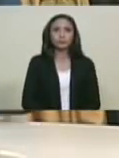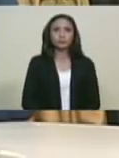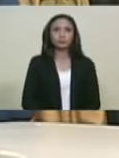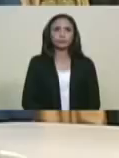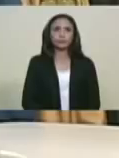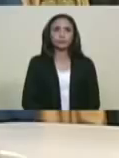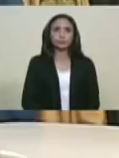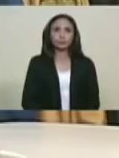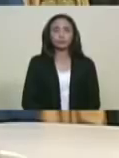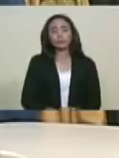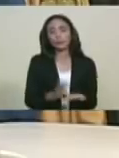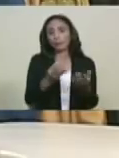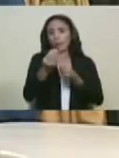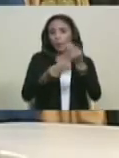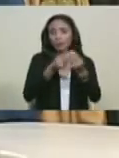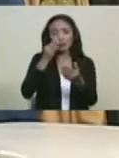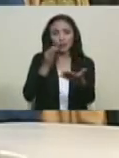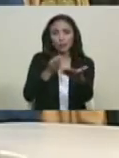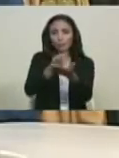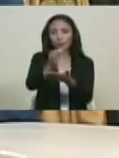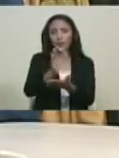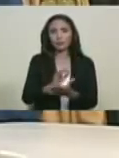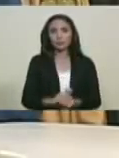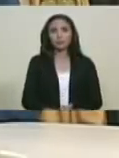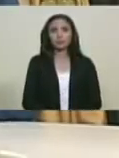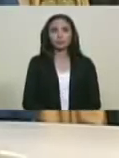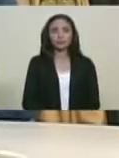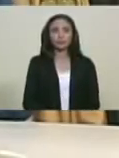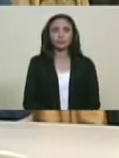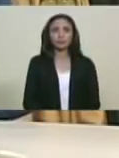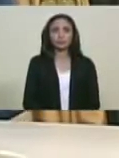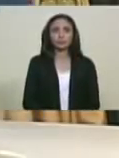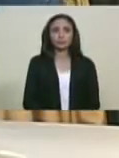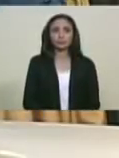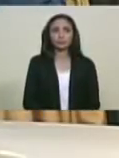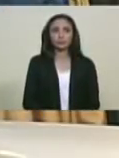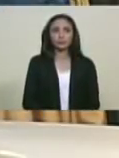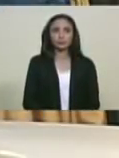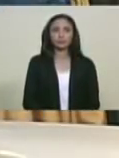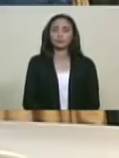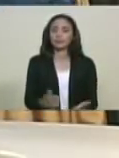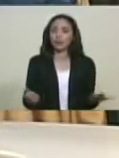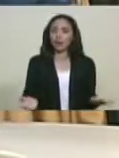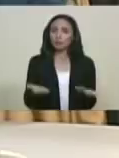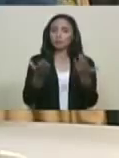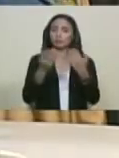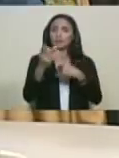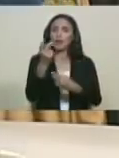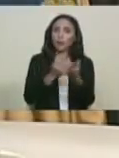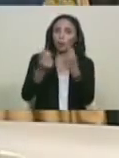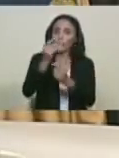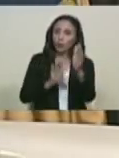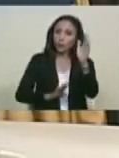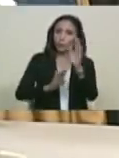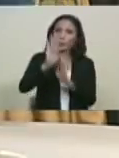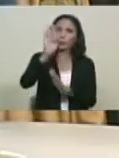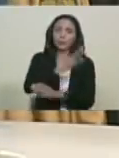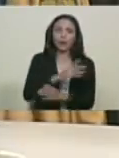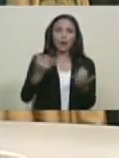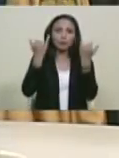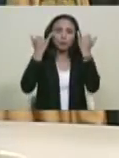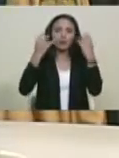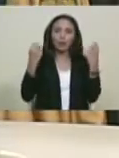por las buenas o por las buenas con el prado de recuperación económica bien